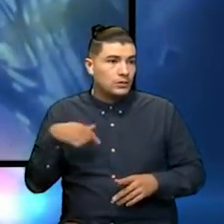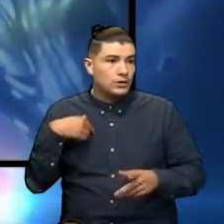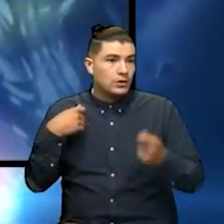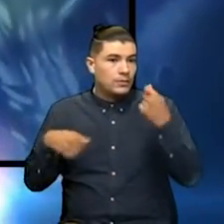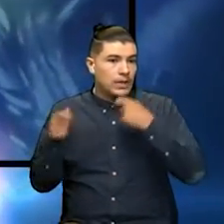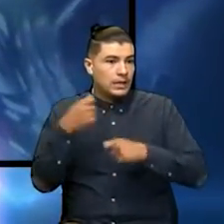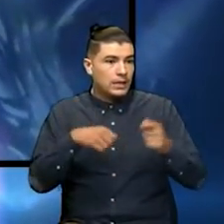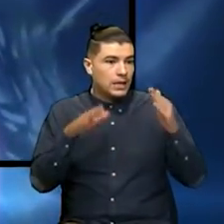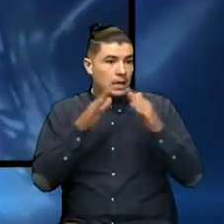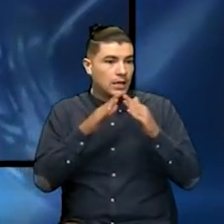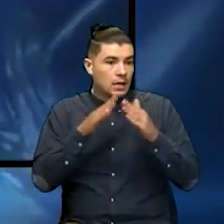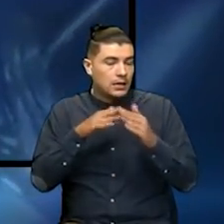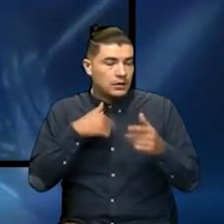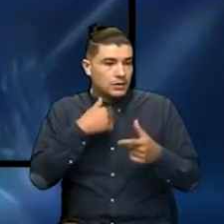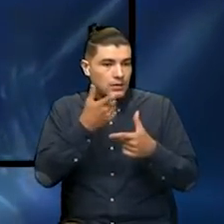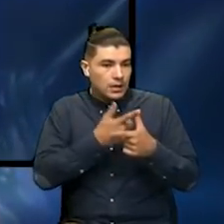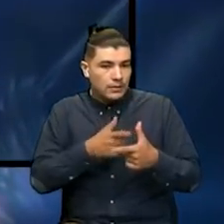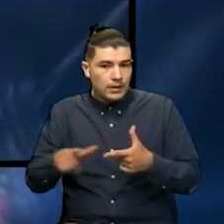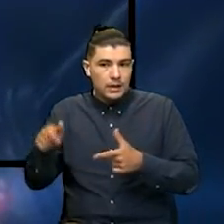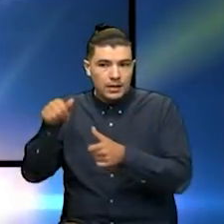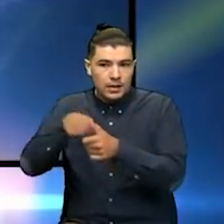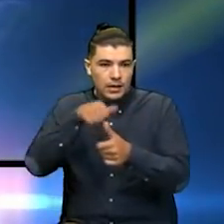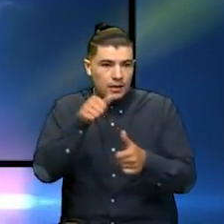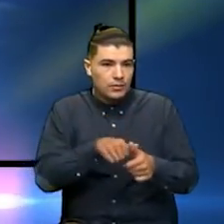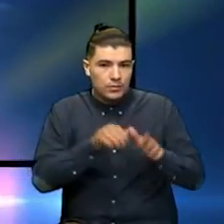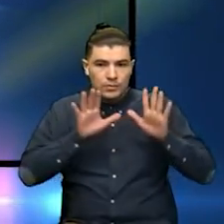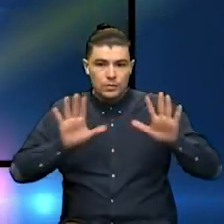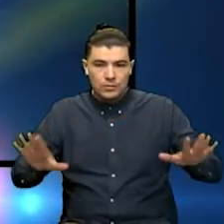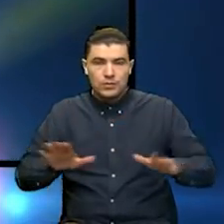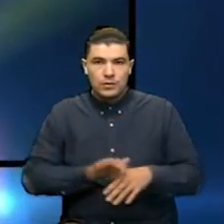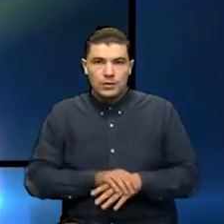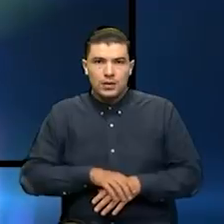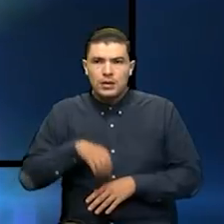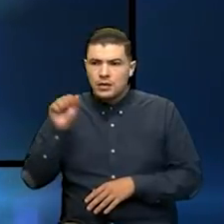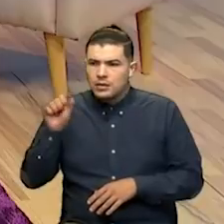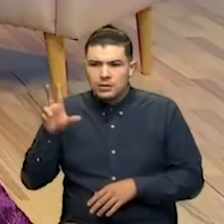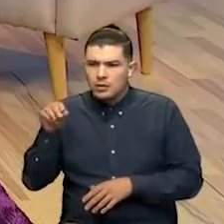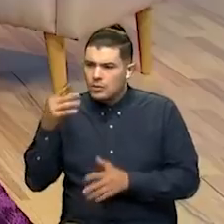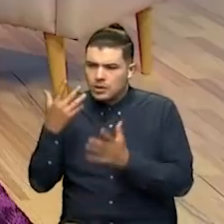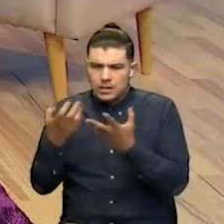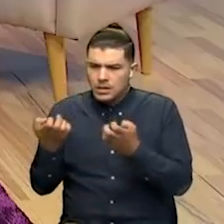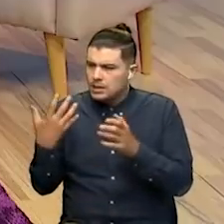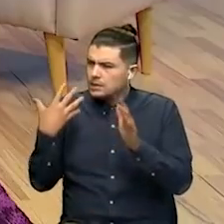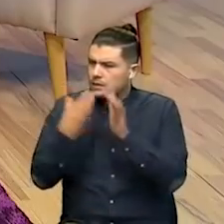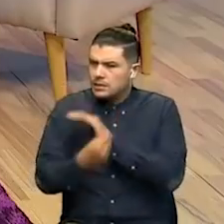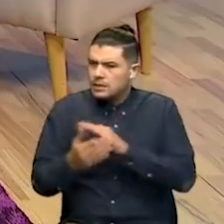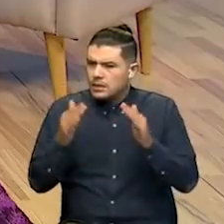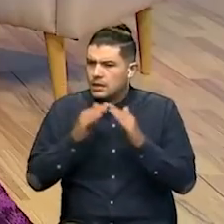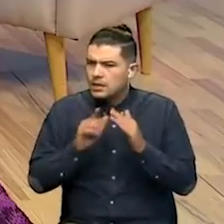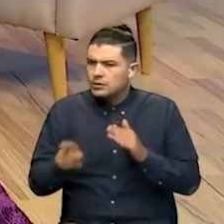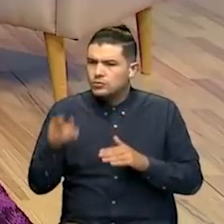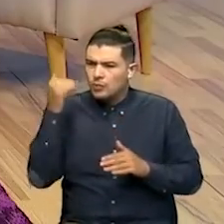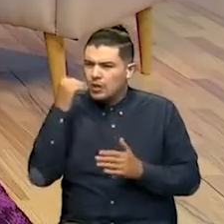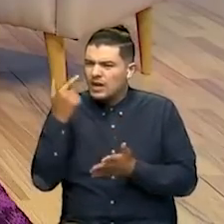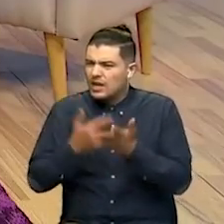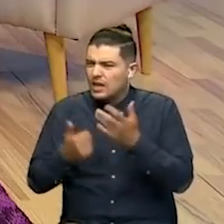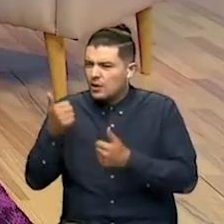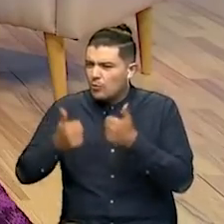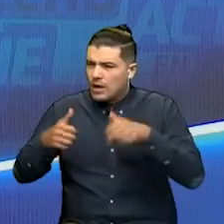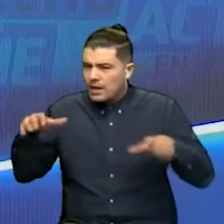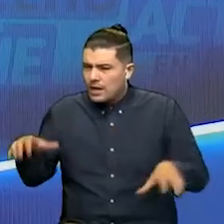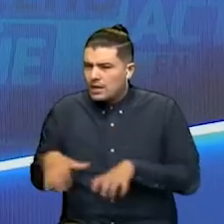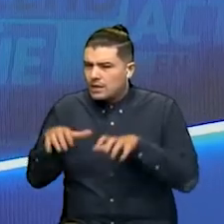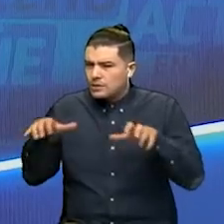y repartirle el porcentaje que le corresponde a cada uno. Si no quiere salir de la casa, como lo manifiesta la televidente, ¿hay qué acción se toma